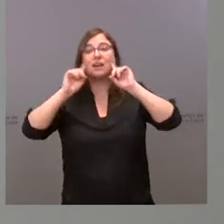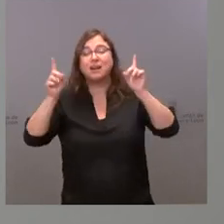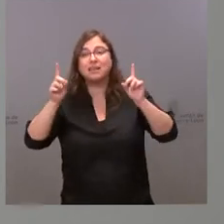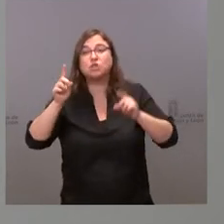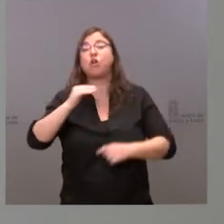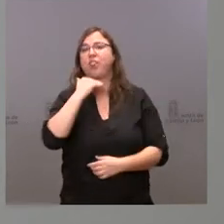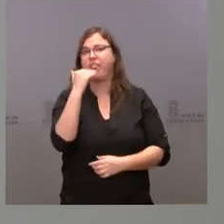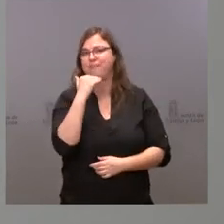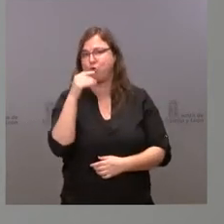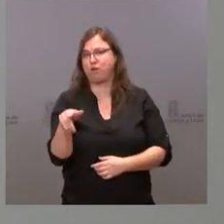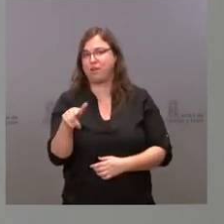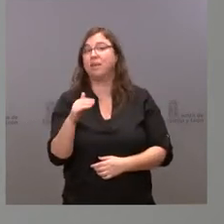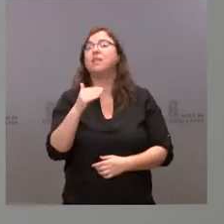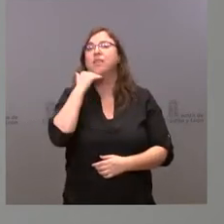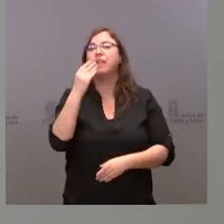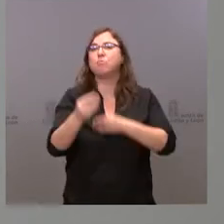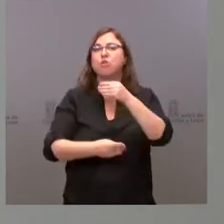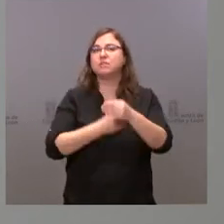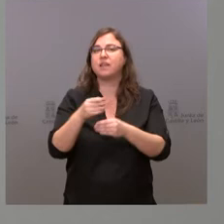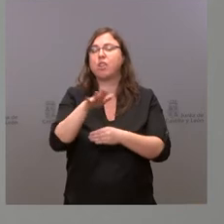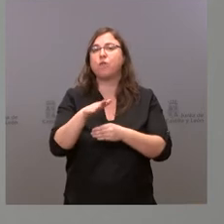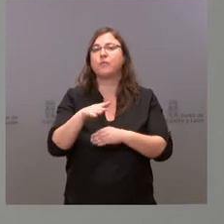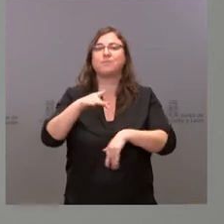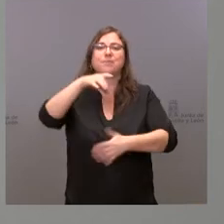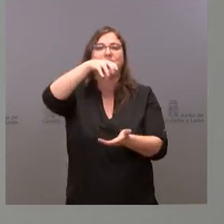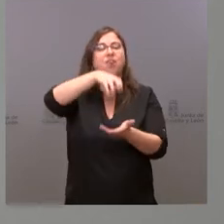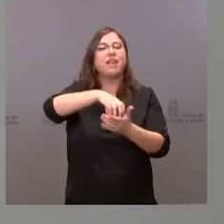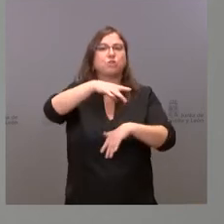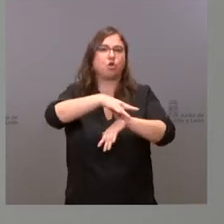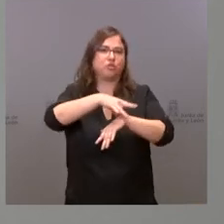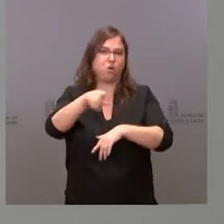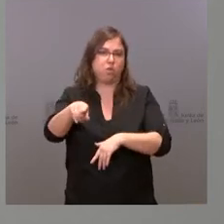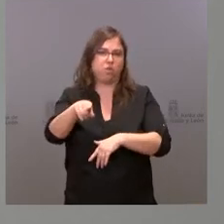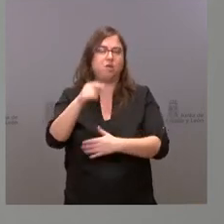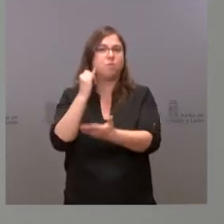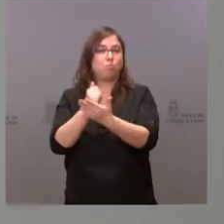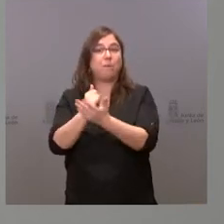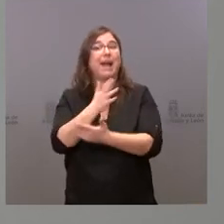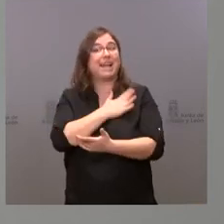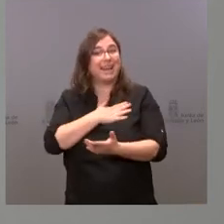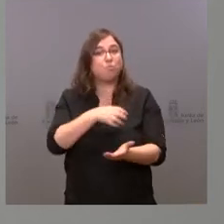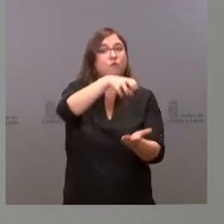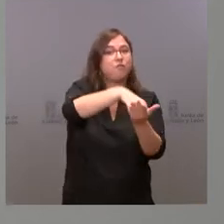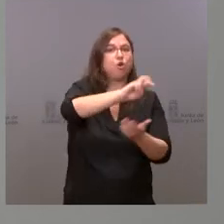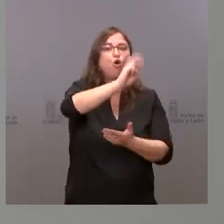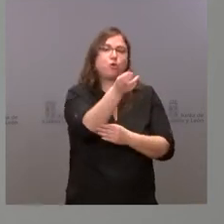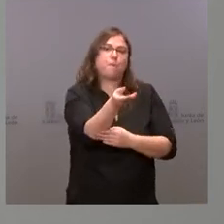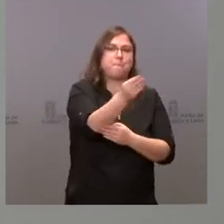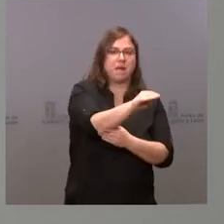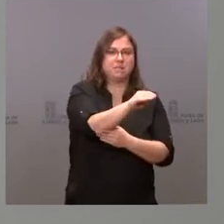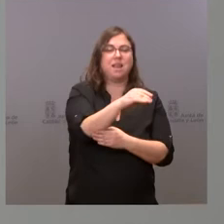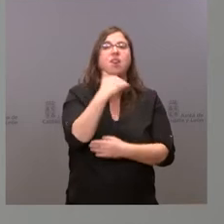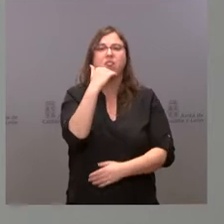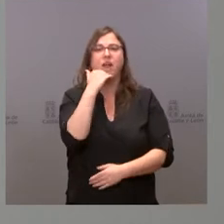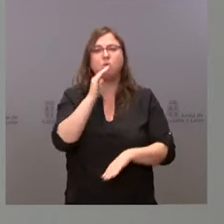de zamora que se está realizando en los centros de salud y que pretendemos también montar un punto fijo aparte para la realización de